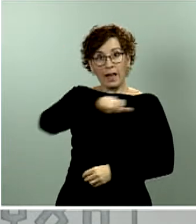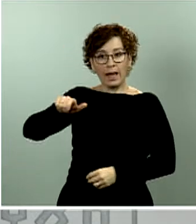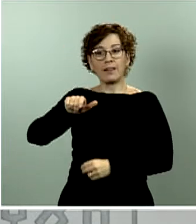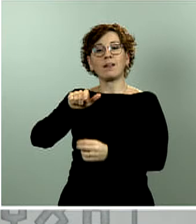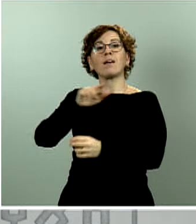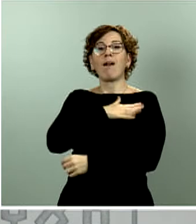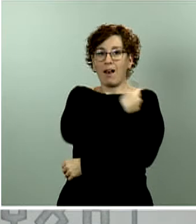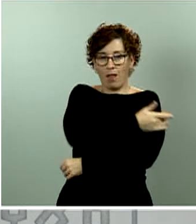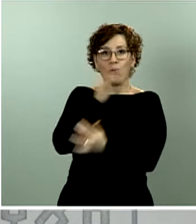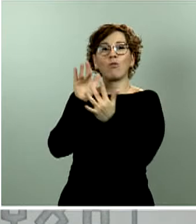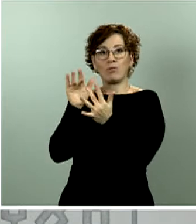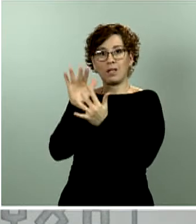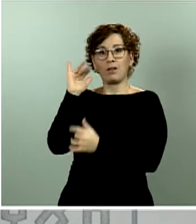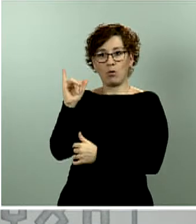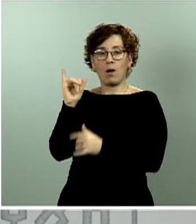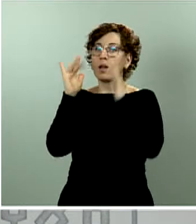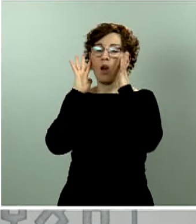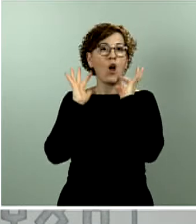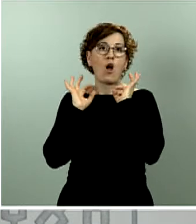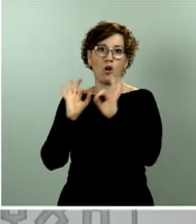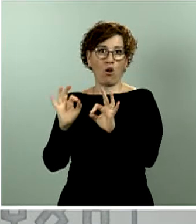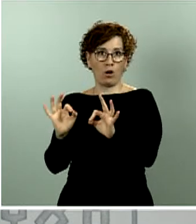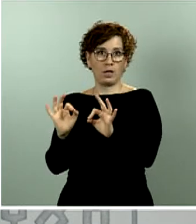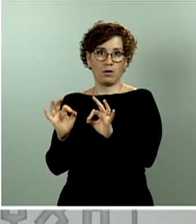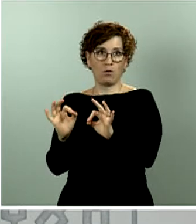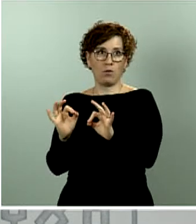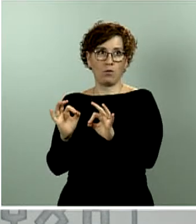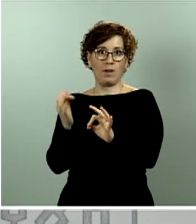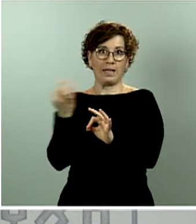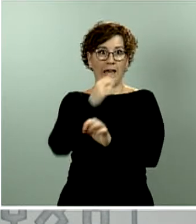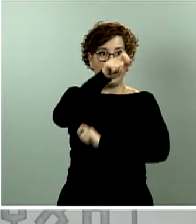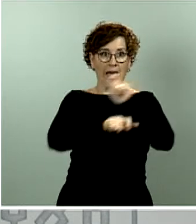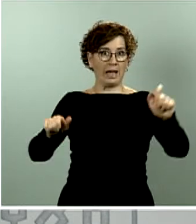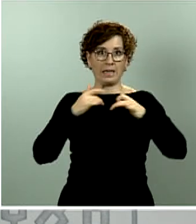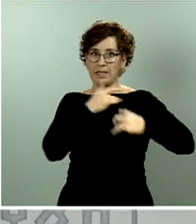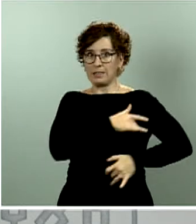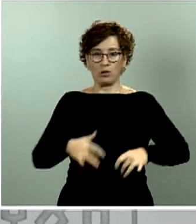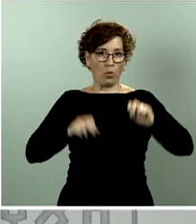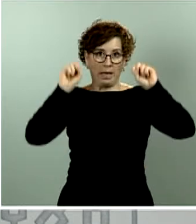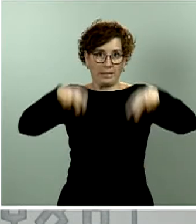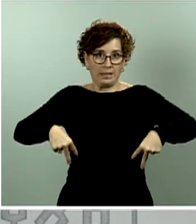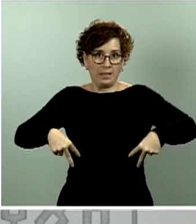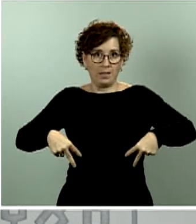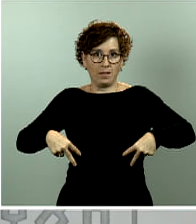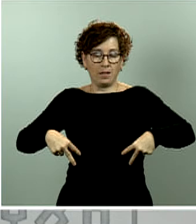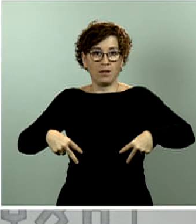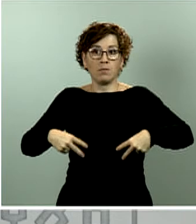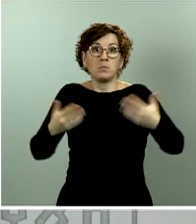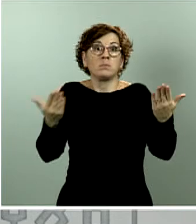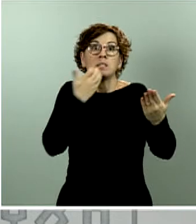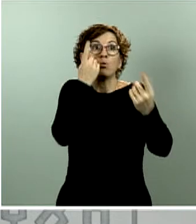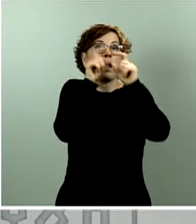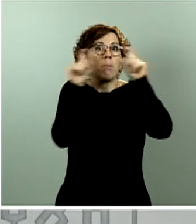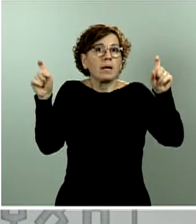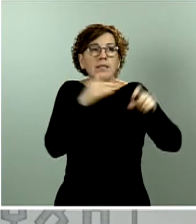sentido que las pruebas generalizadas a poblaciones asintomáticas. Obviamente, si alguna empresa realiza alguna prueba de